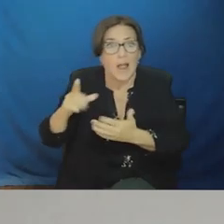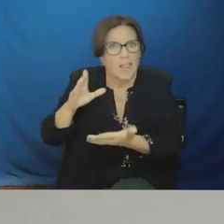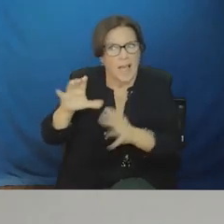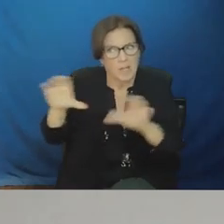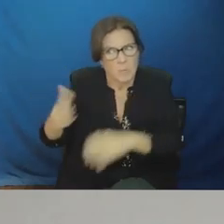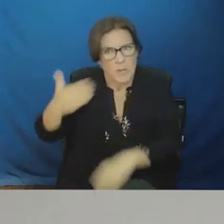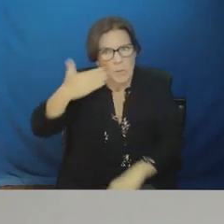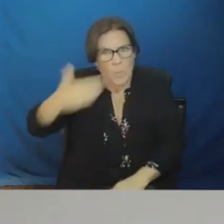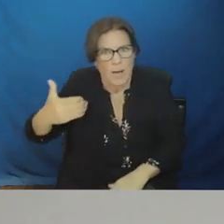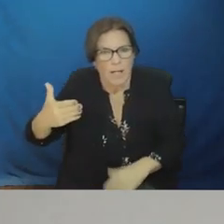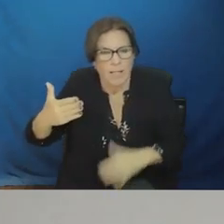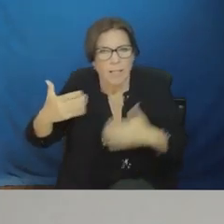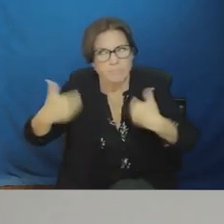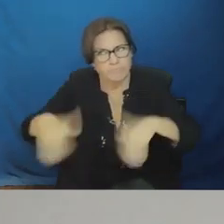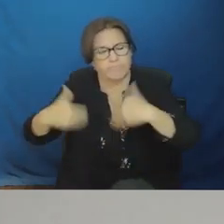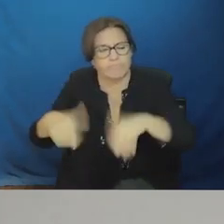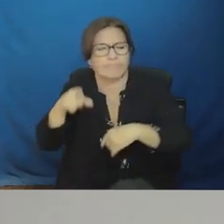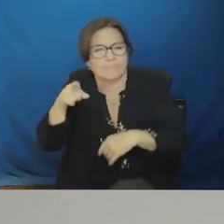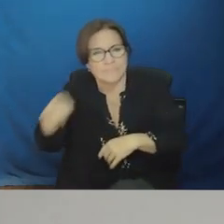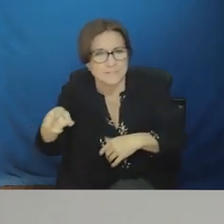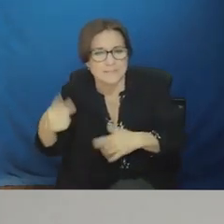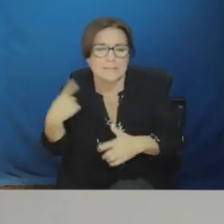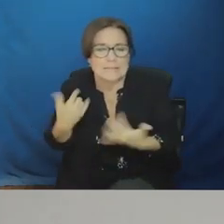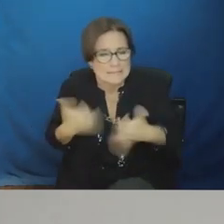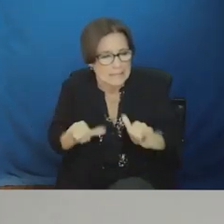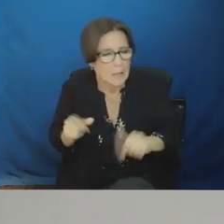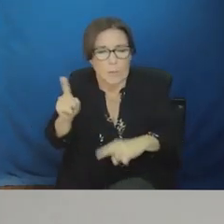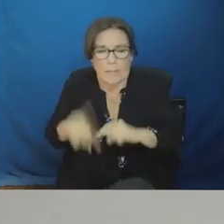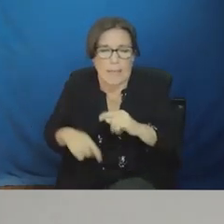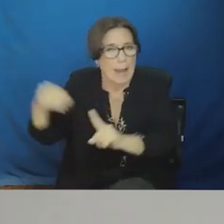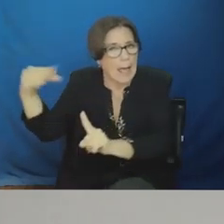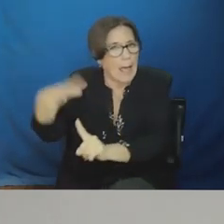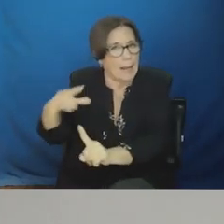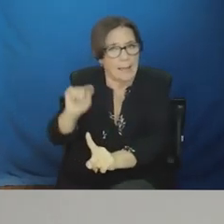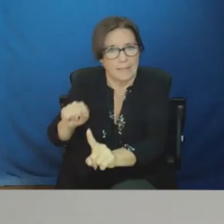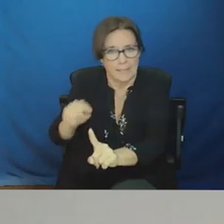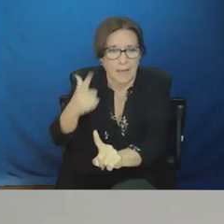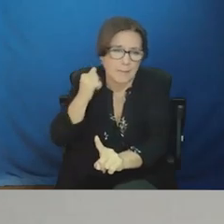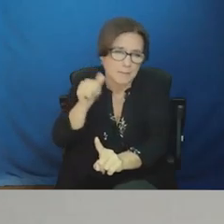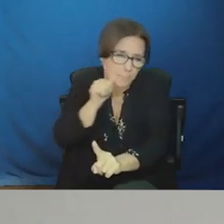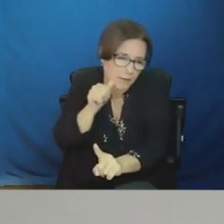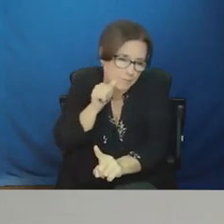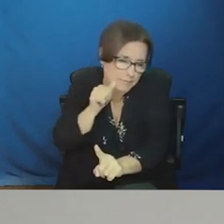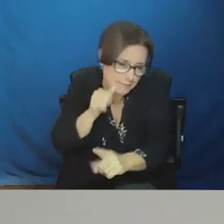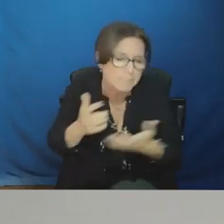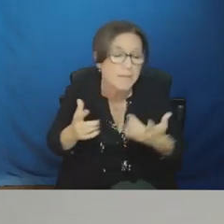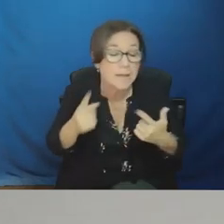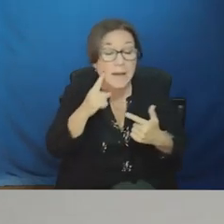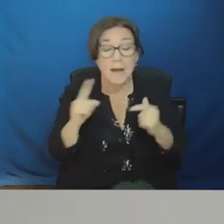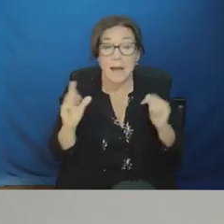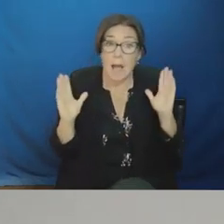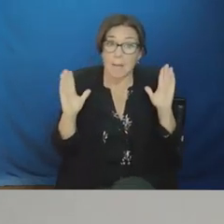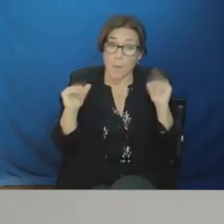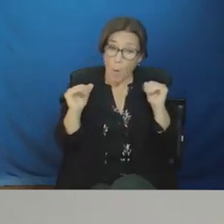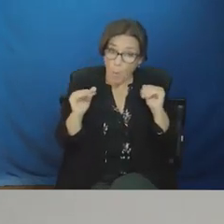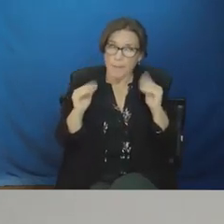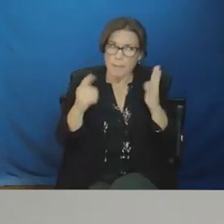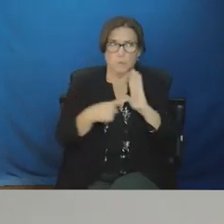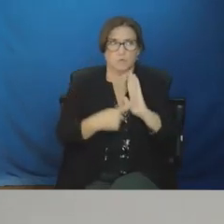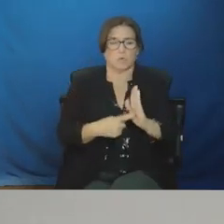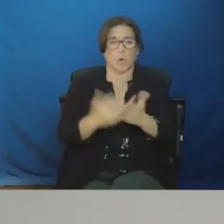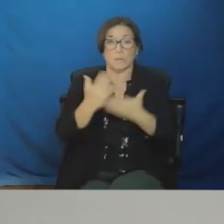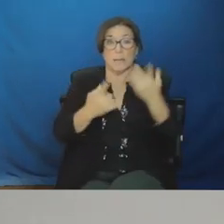pensar que eso no dice que se estén desempeñando bien en verdad entonces la forma en que estamos midiendo